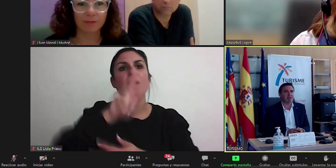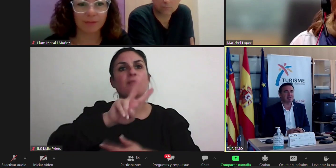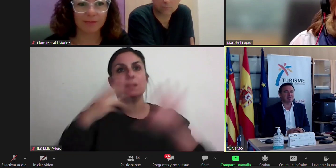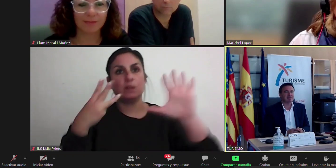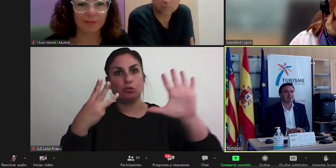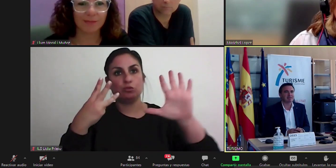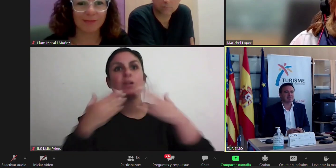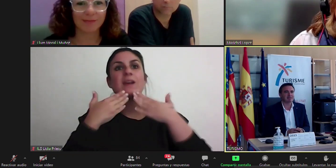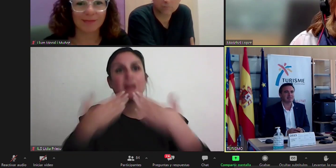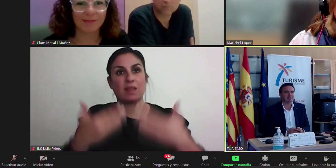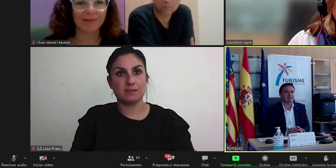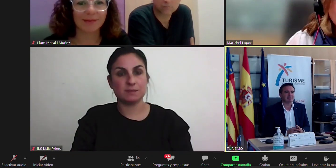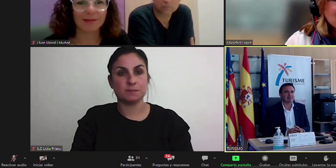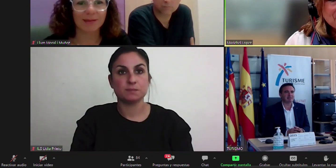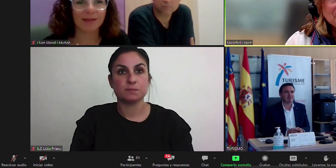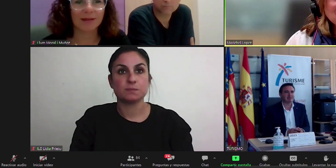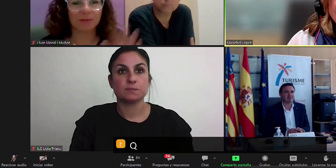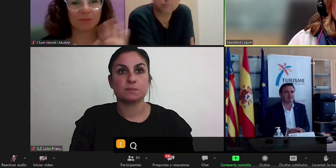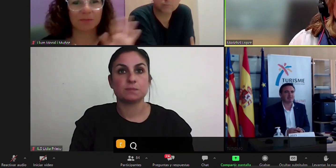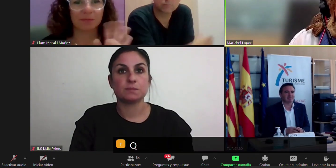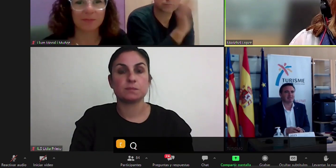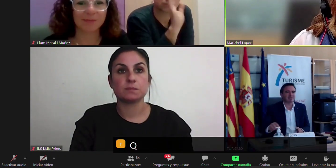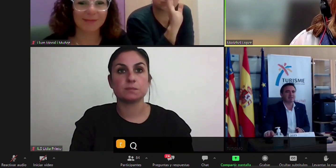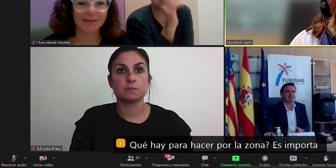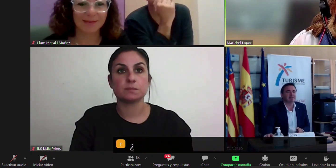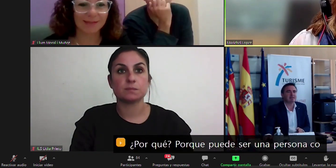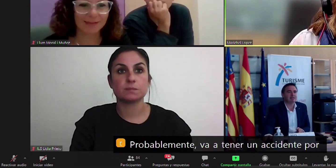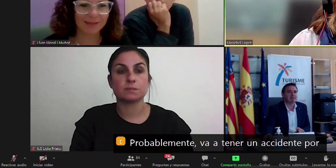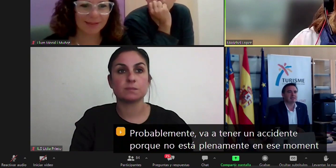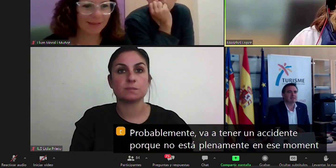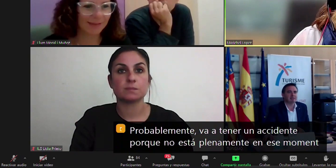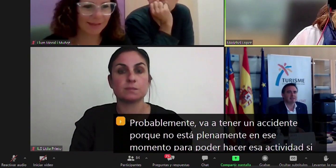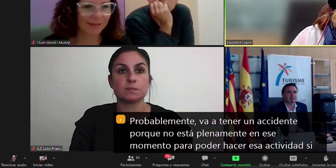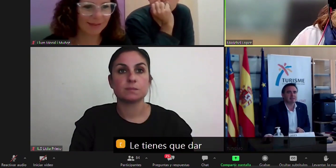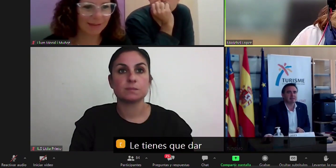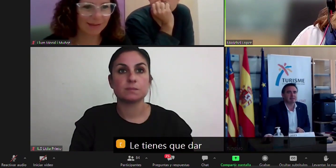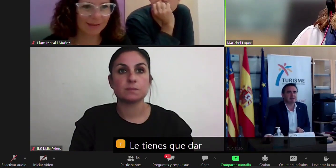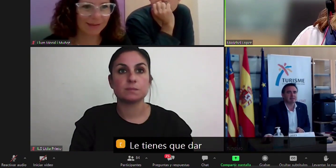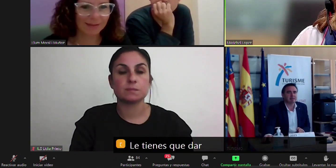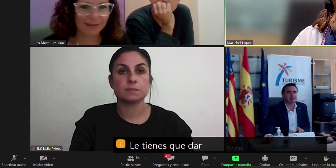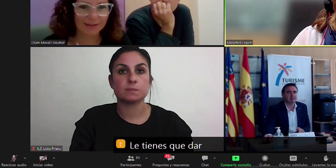Muchísimas gracias. Gracias. Hasta luego.